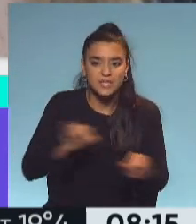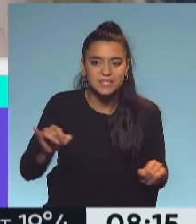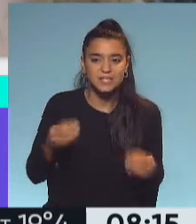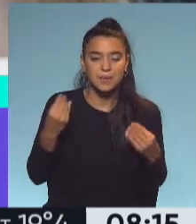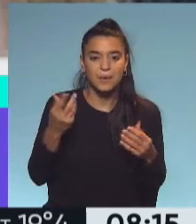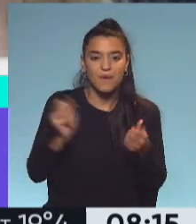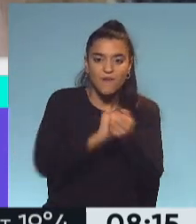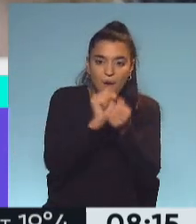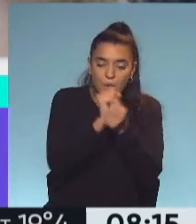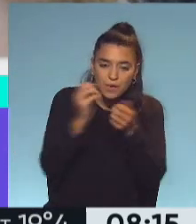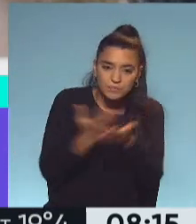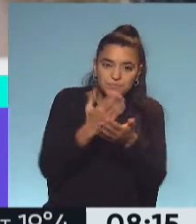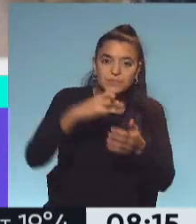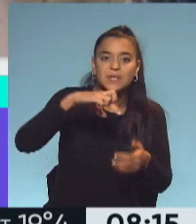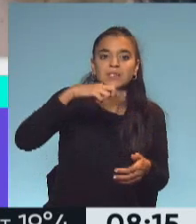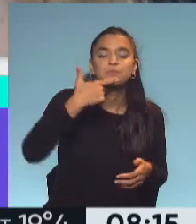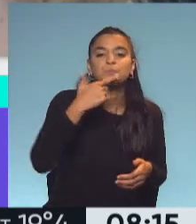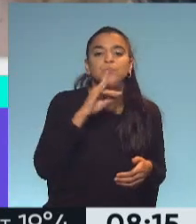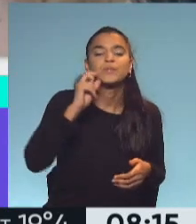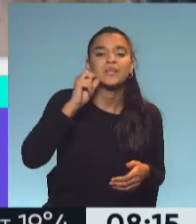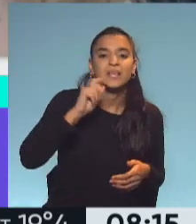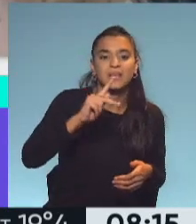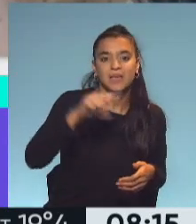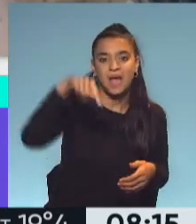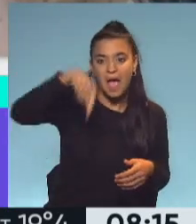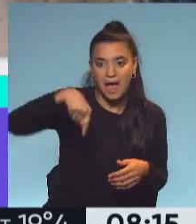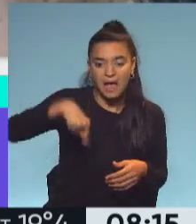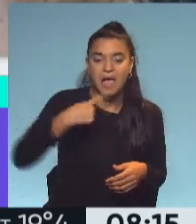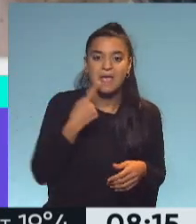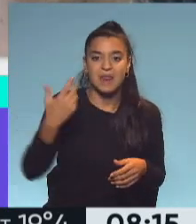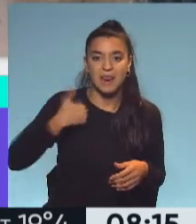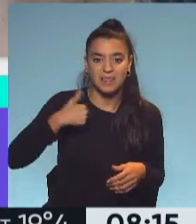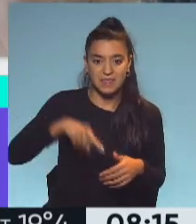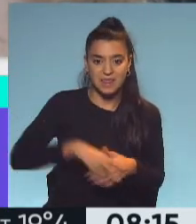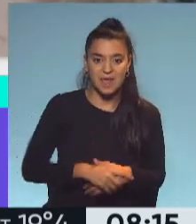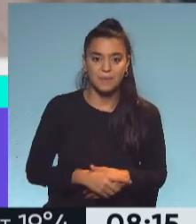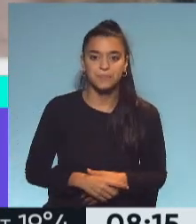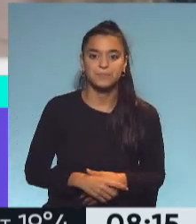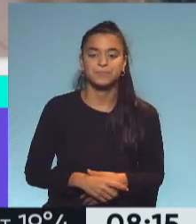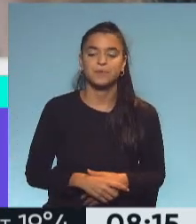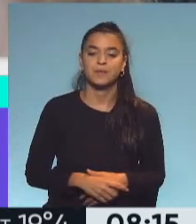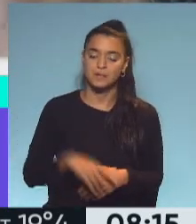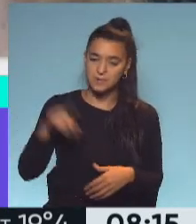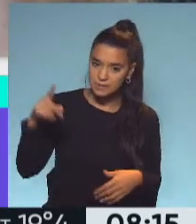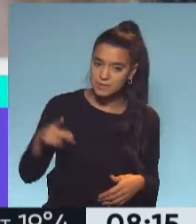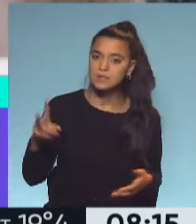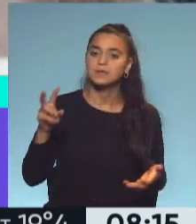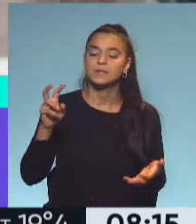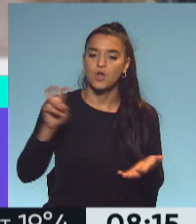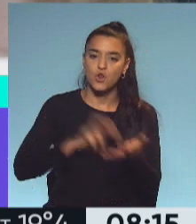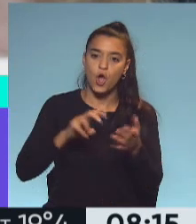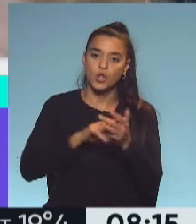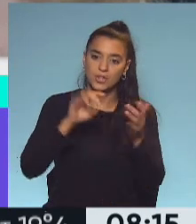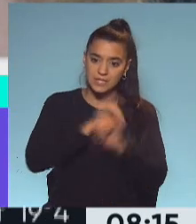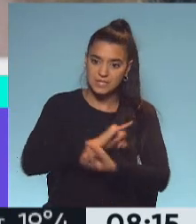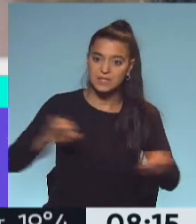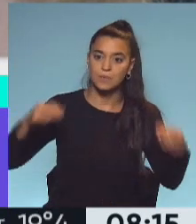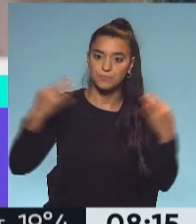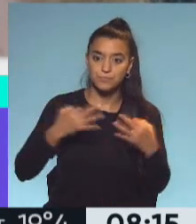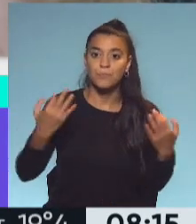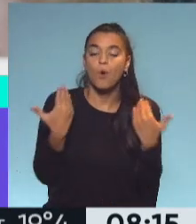que es la fabricación de la Sputnik Vida en la República Argentina. Sí, bueno, es una noticia muy auspiciosa la posibilidad que